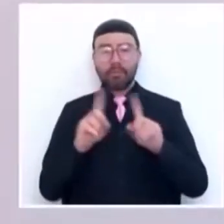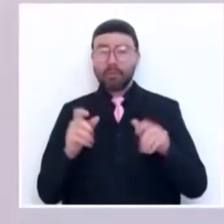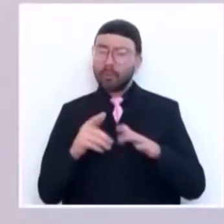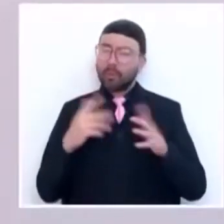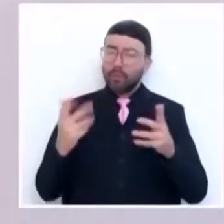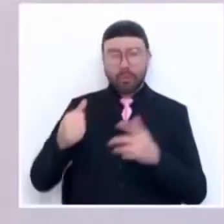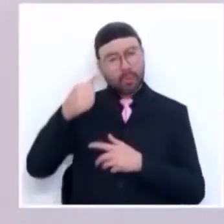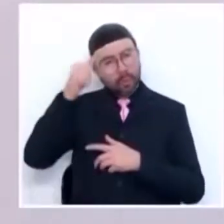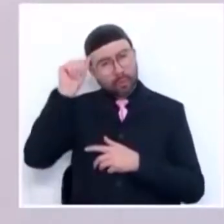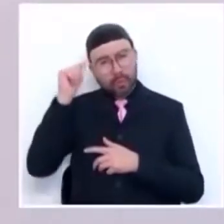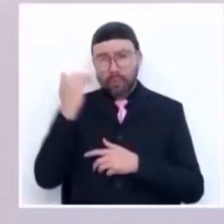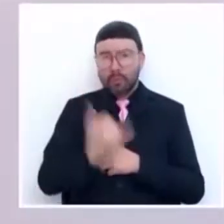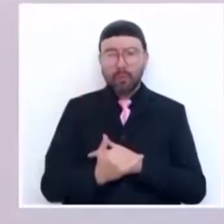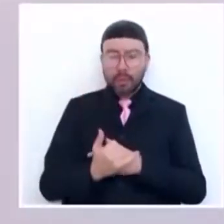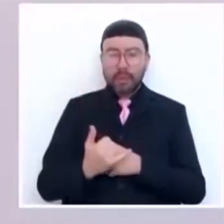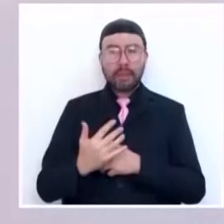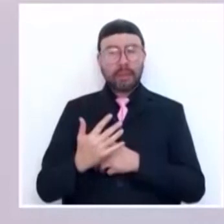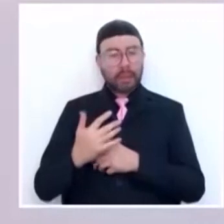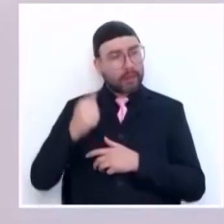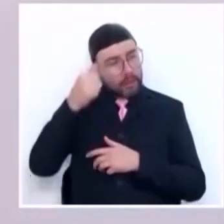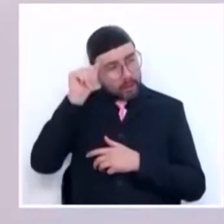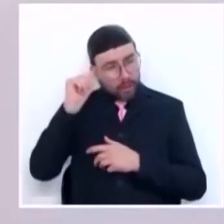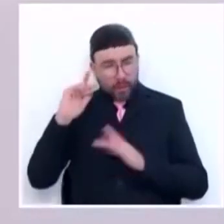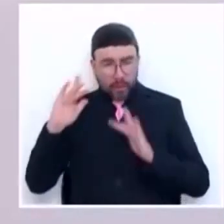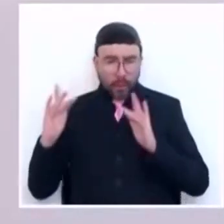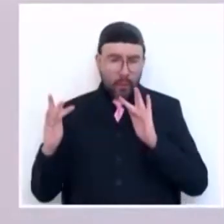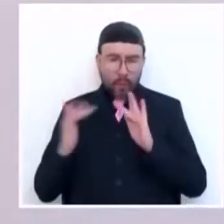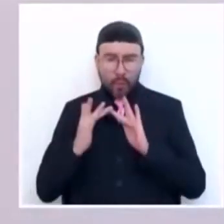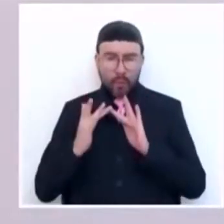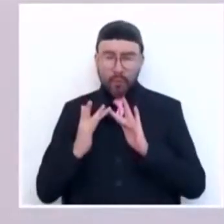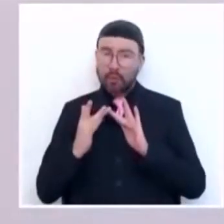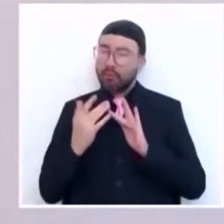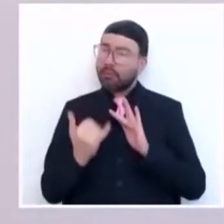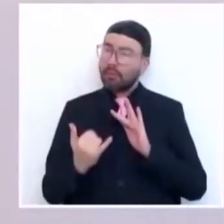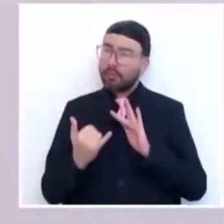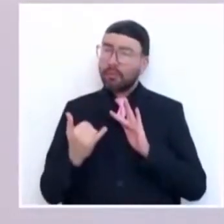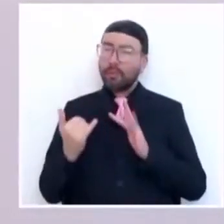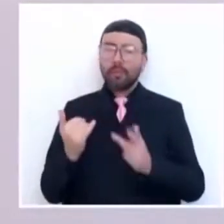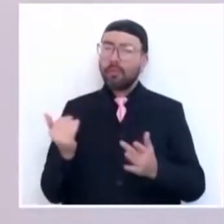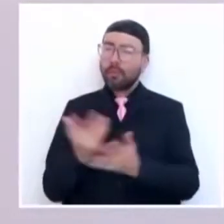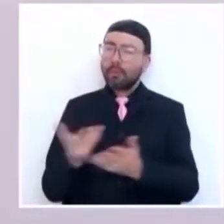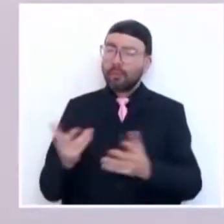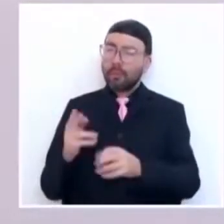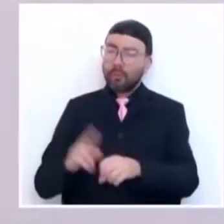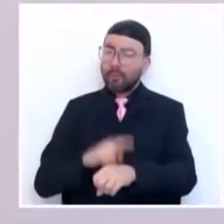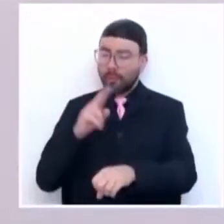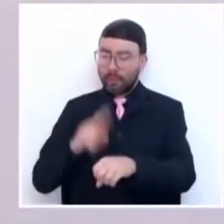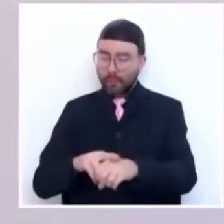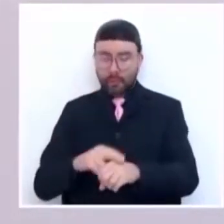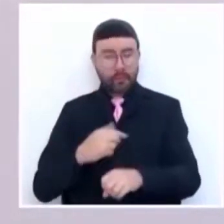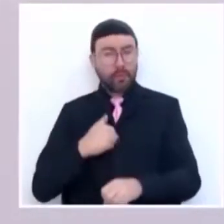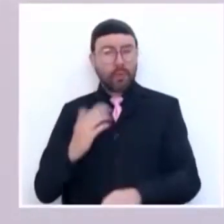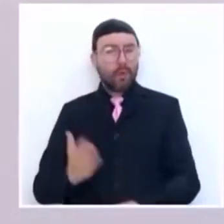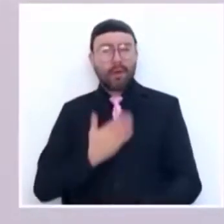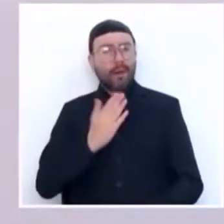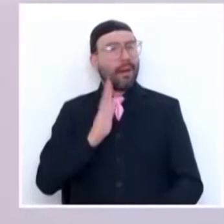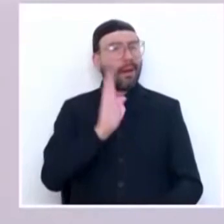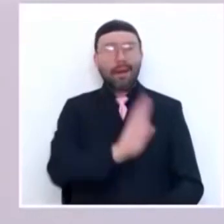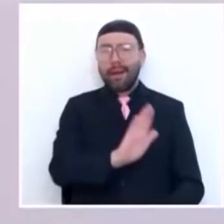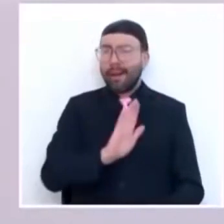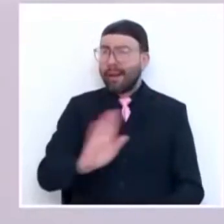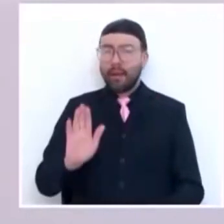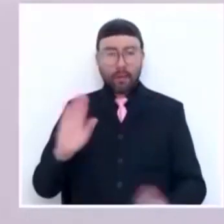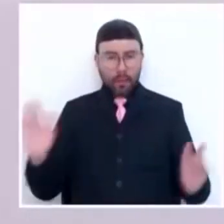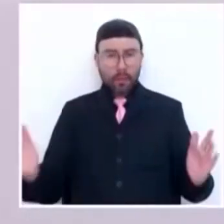recordar esas conexiones con lo natural, con lo que somos,